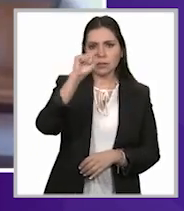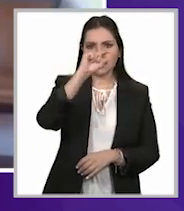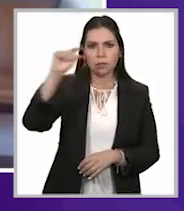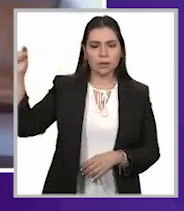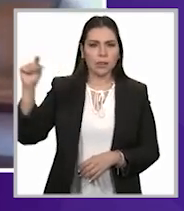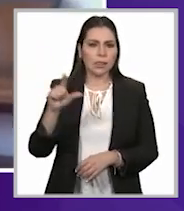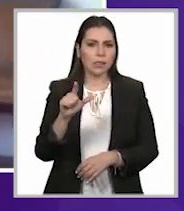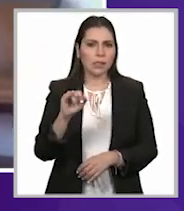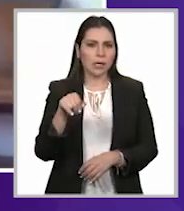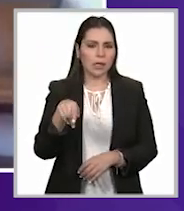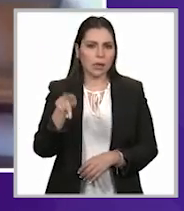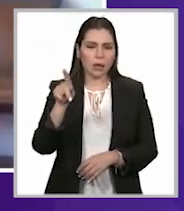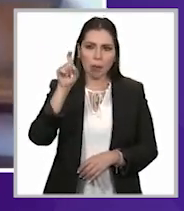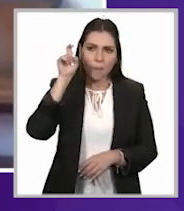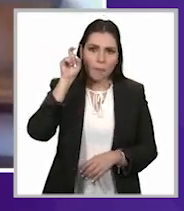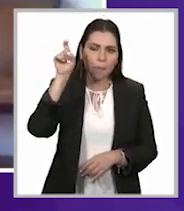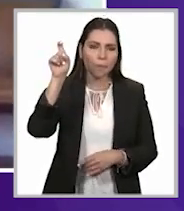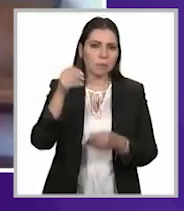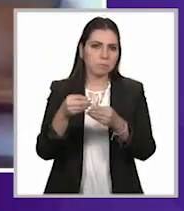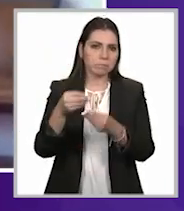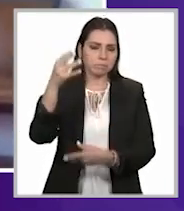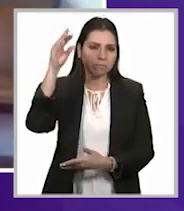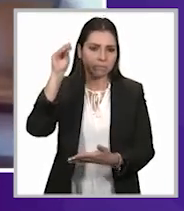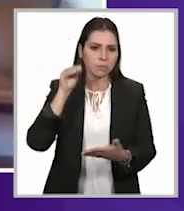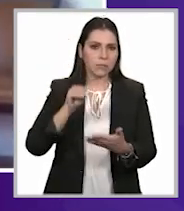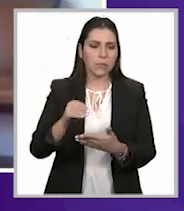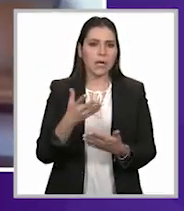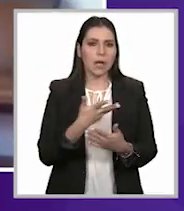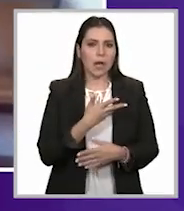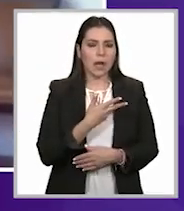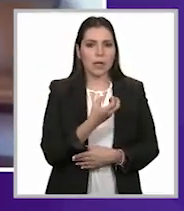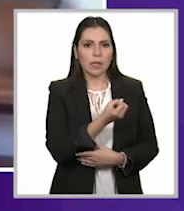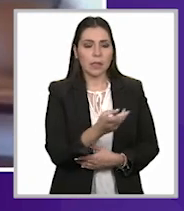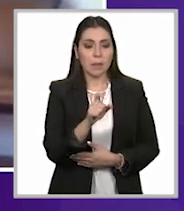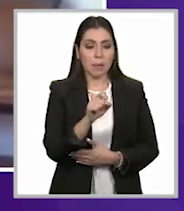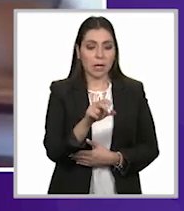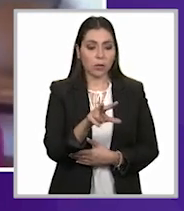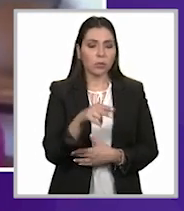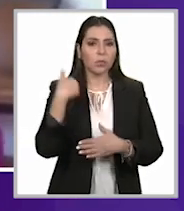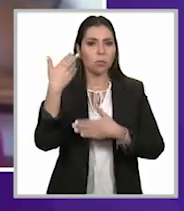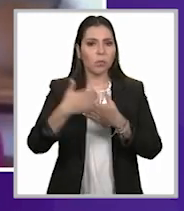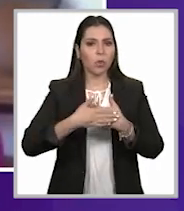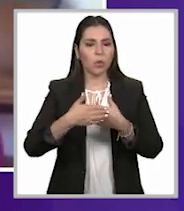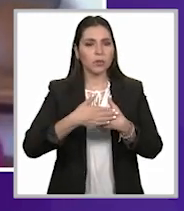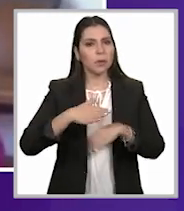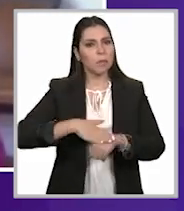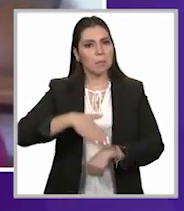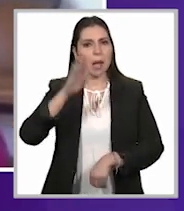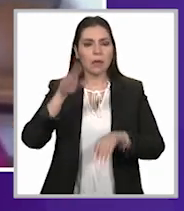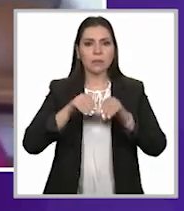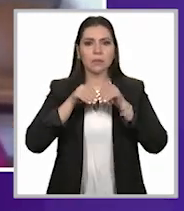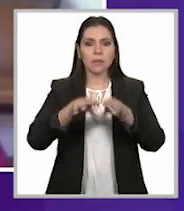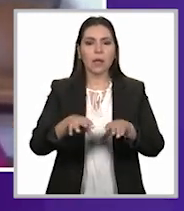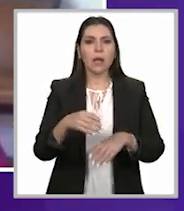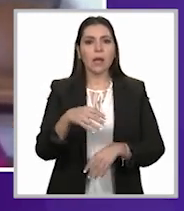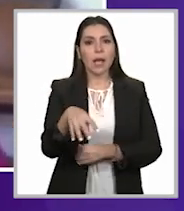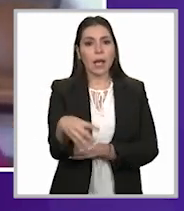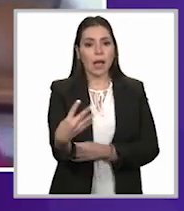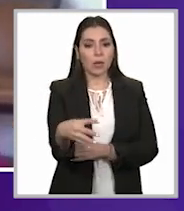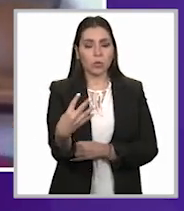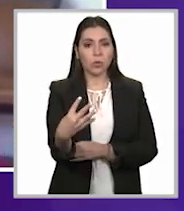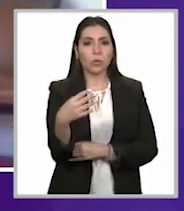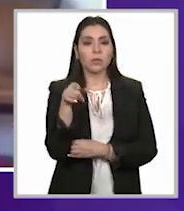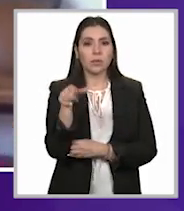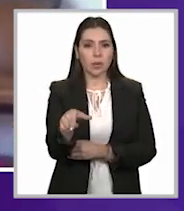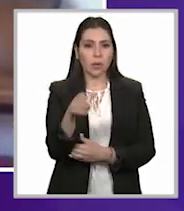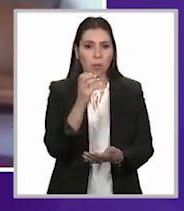hay links que refieren tenemos 28 cuadernos y estamos por sacar 14 más. Y estos